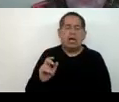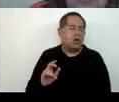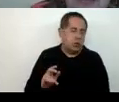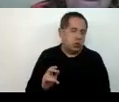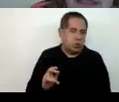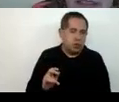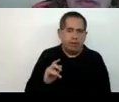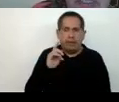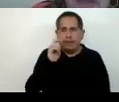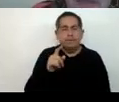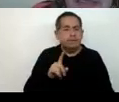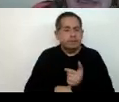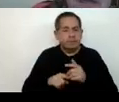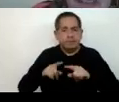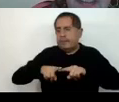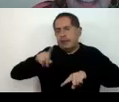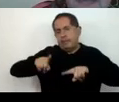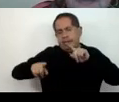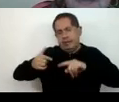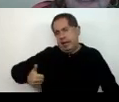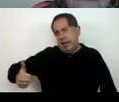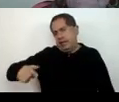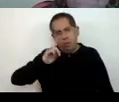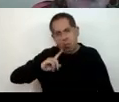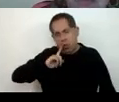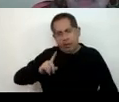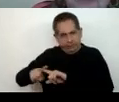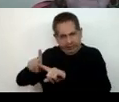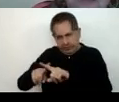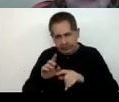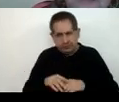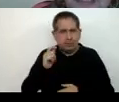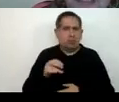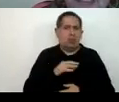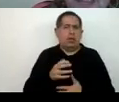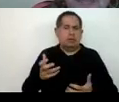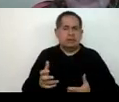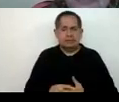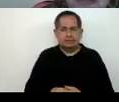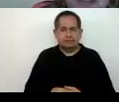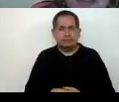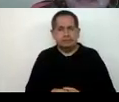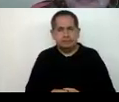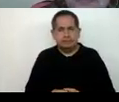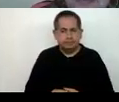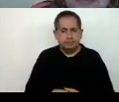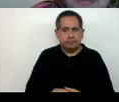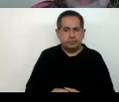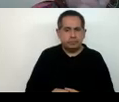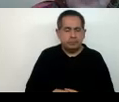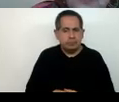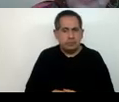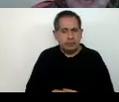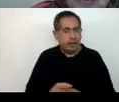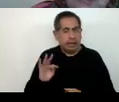bueno, dependiendo de la paciente, lo que se puede hacer es, si